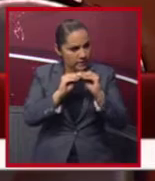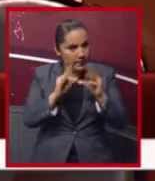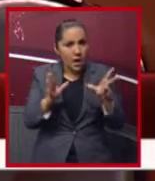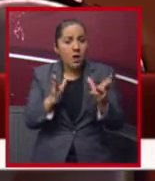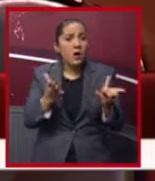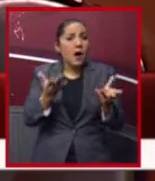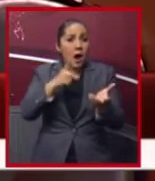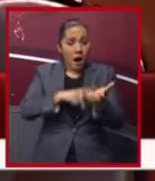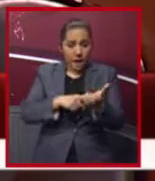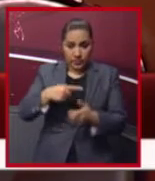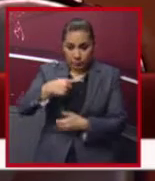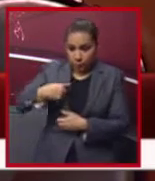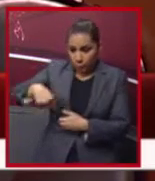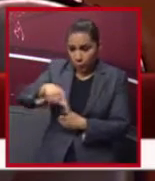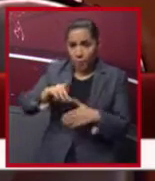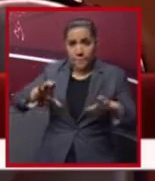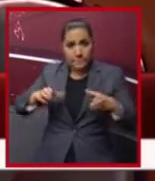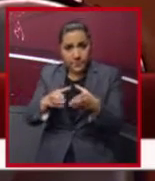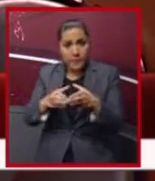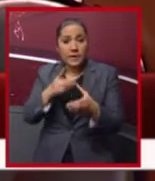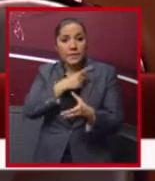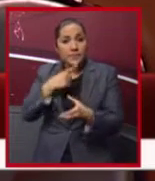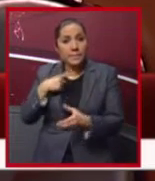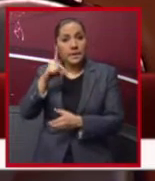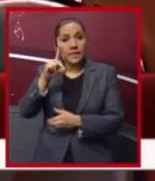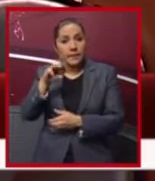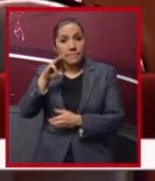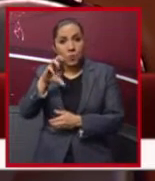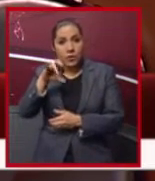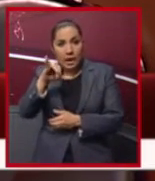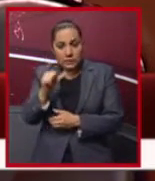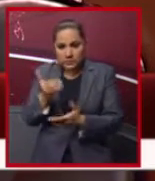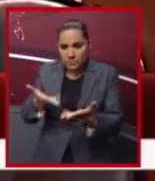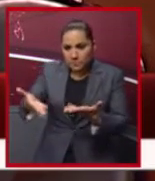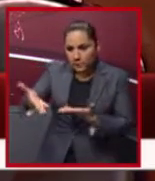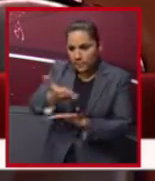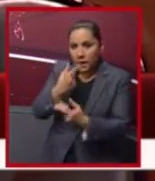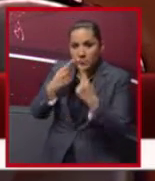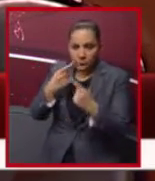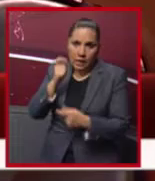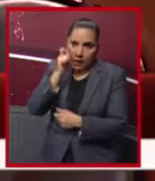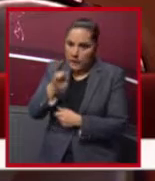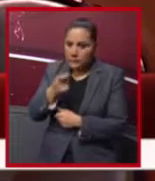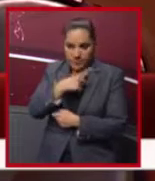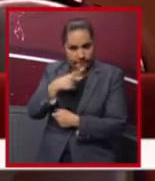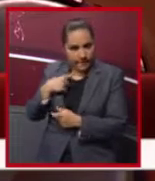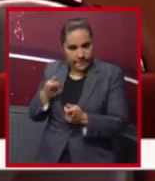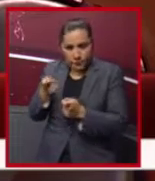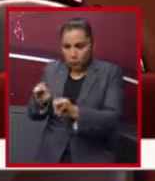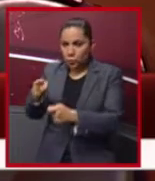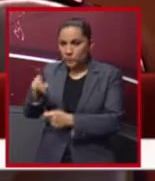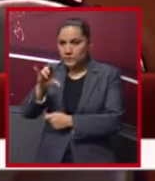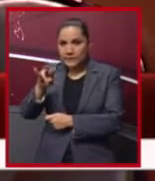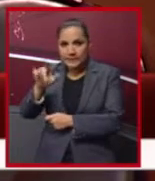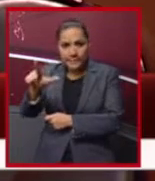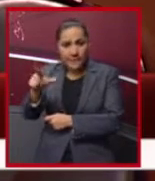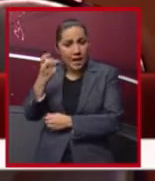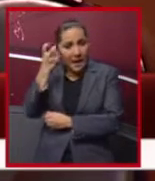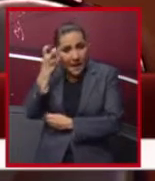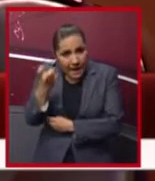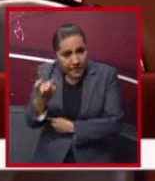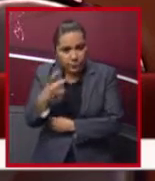institucionalidad democrática, que significa la institucionalidad civil. No somos insensatos